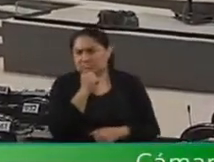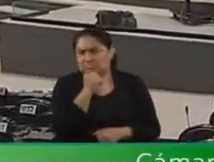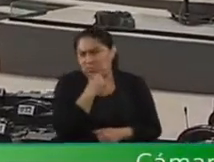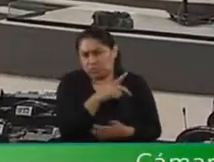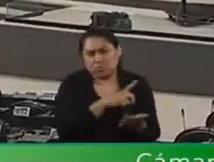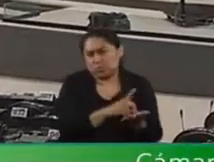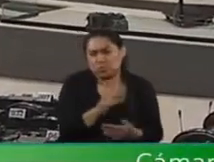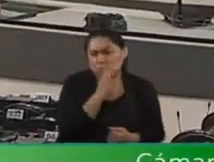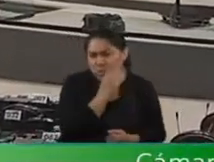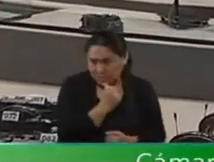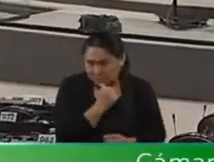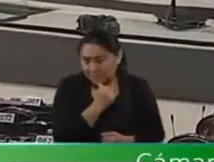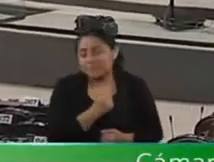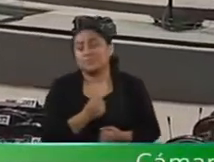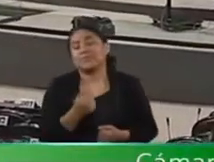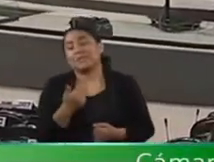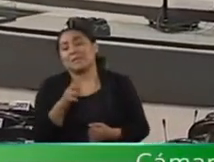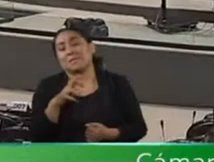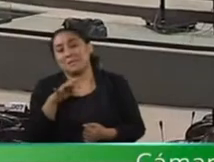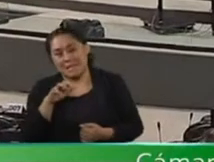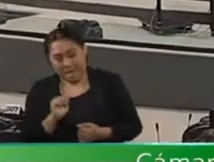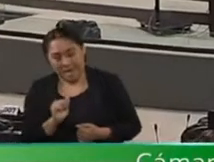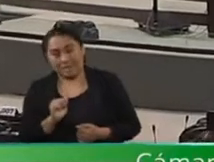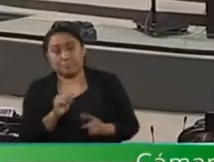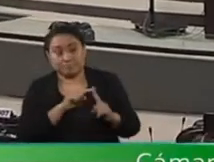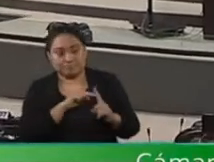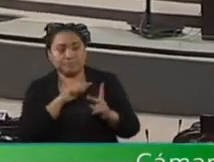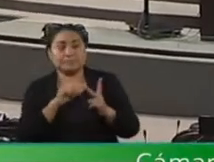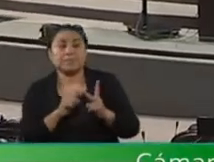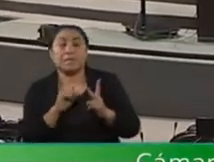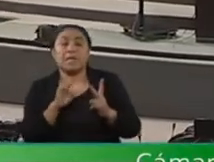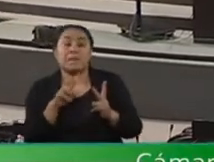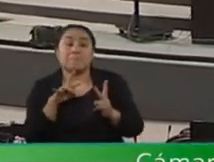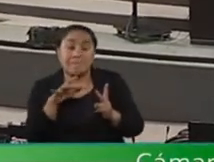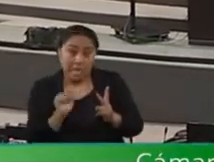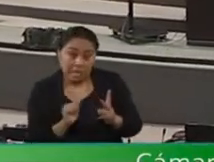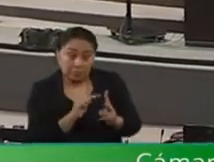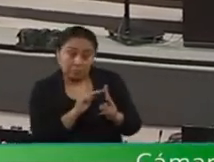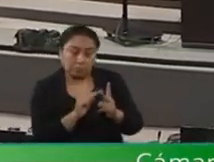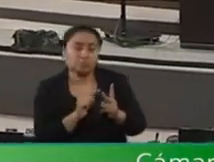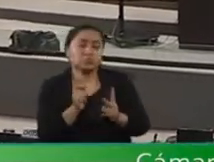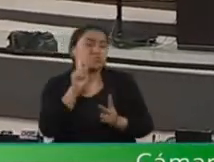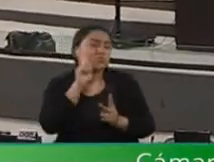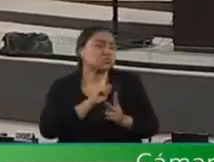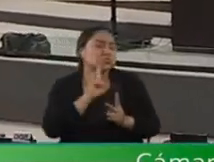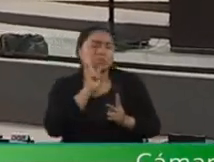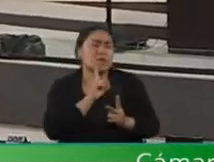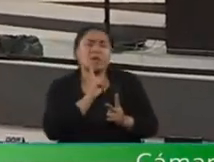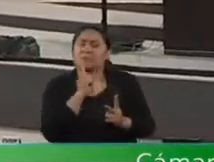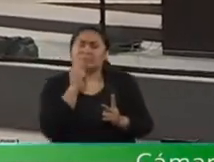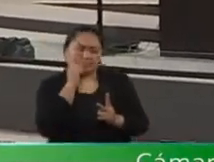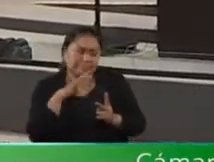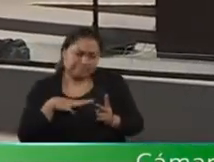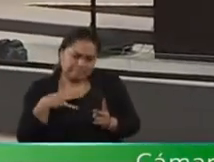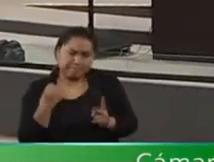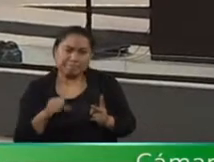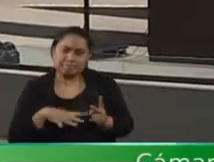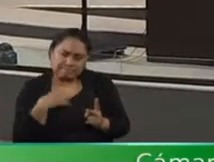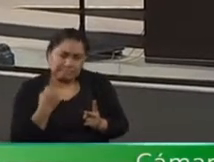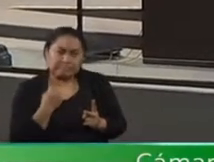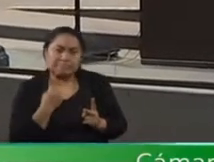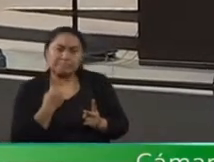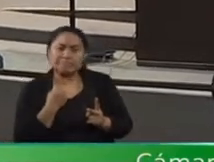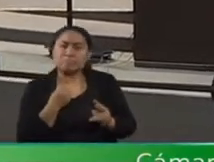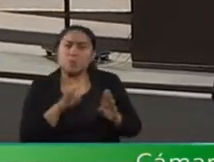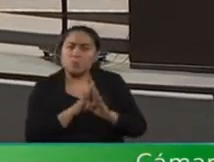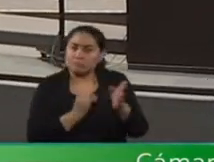derecho hermila Galindo y Elvia Carrillo Puerto fueron mujeres que desafiaron las reglas que levantaron la